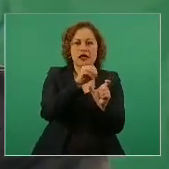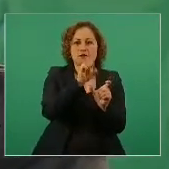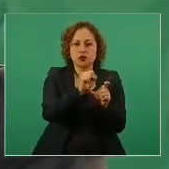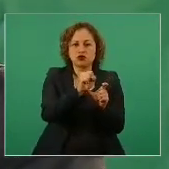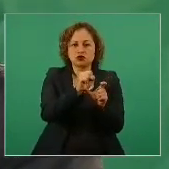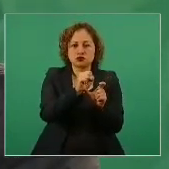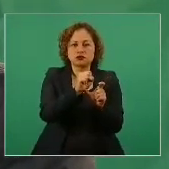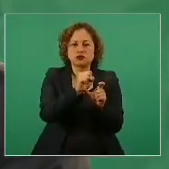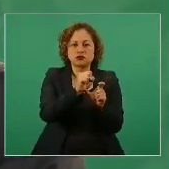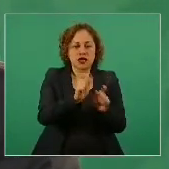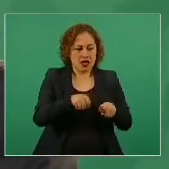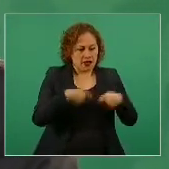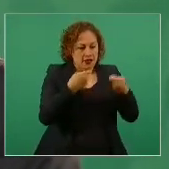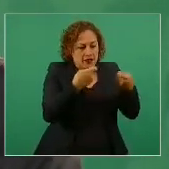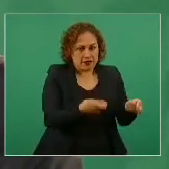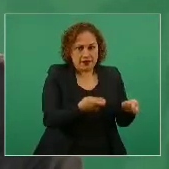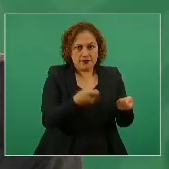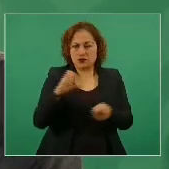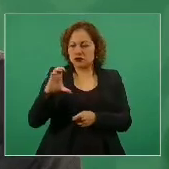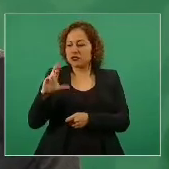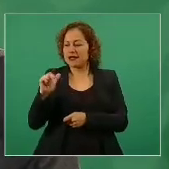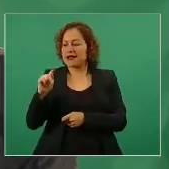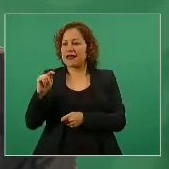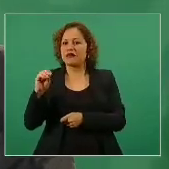Es poder, poder del pueblo. Sí, del poder pueblo.